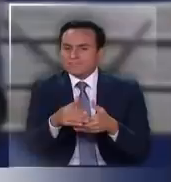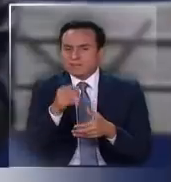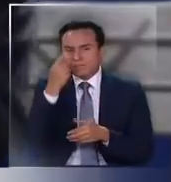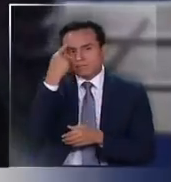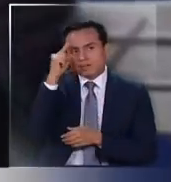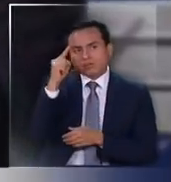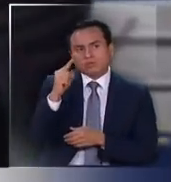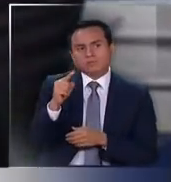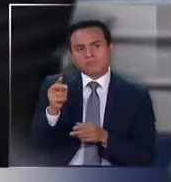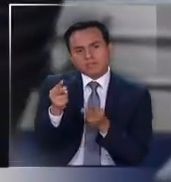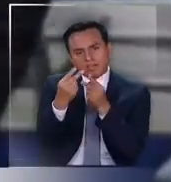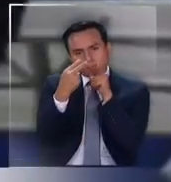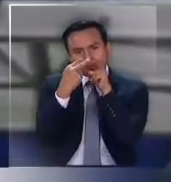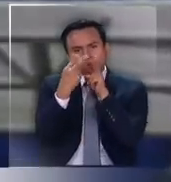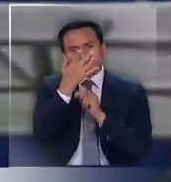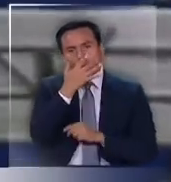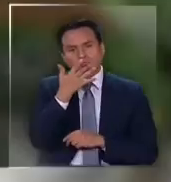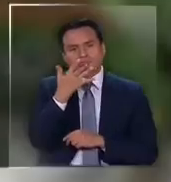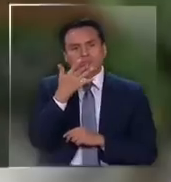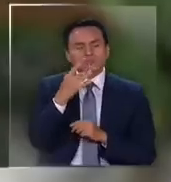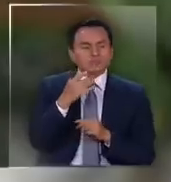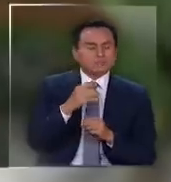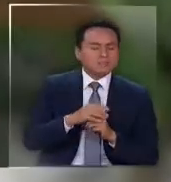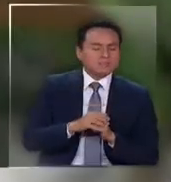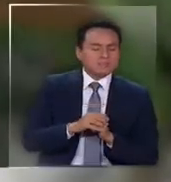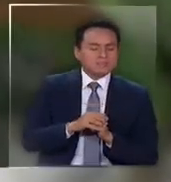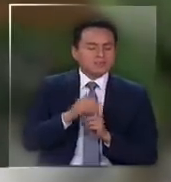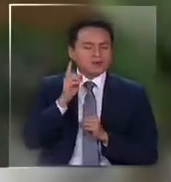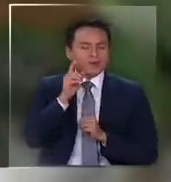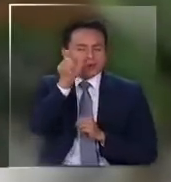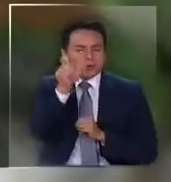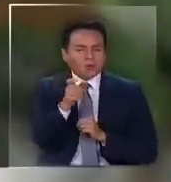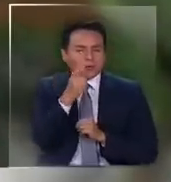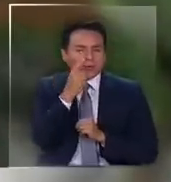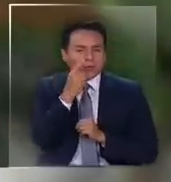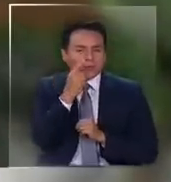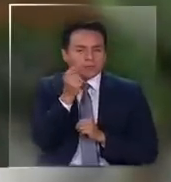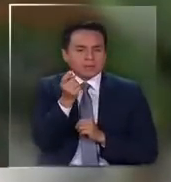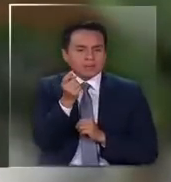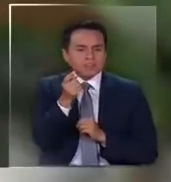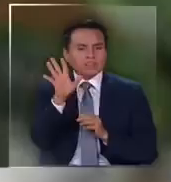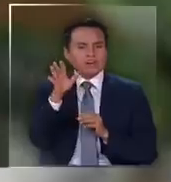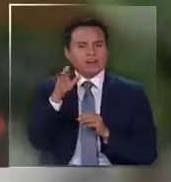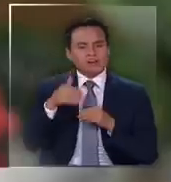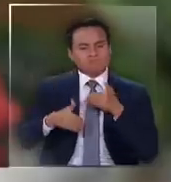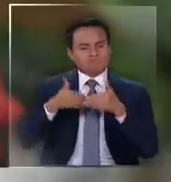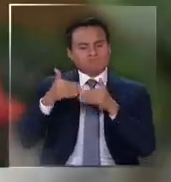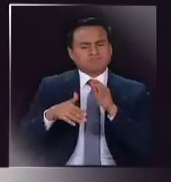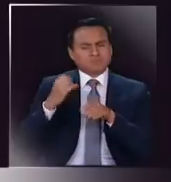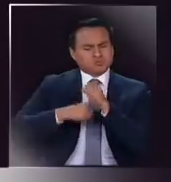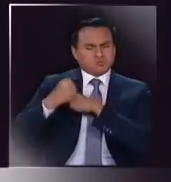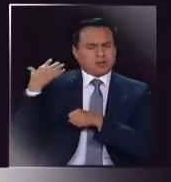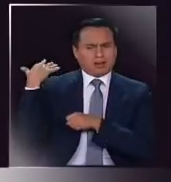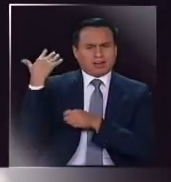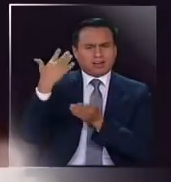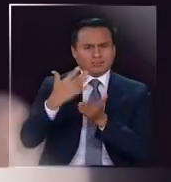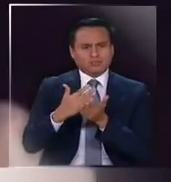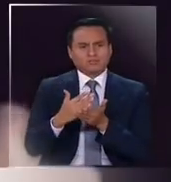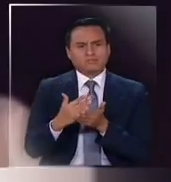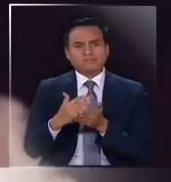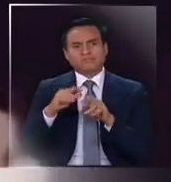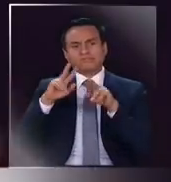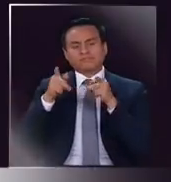pero mírame con dulzor. Es un hombre, ya un trayectoria que ya tiene muchos años ya. Es